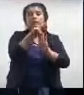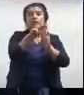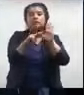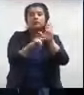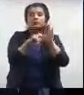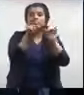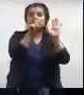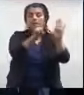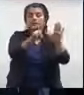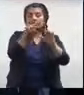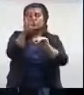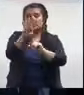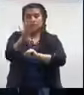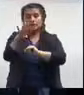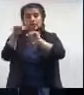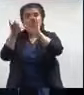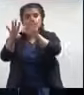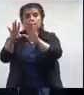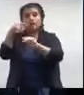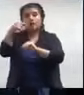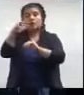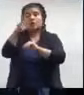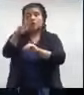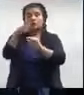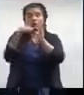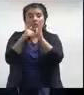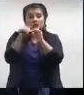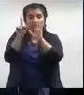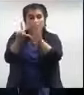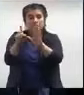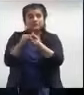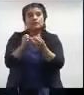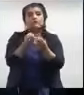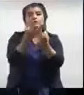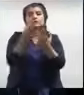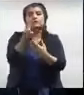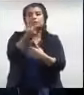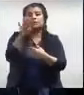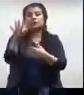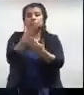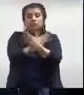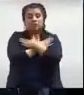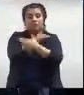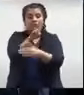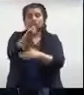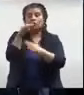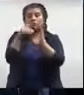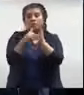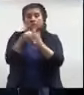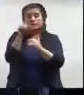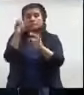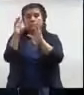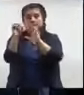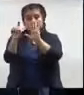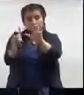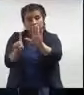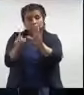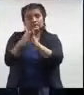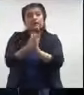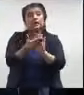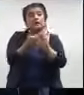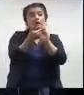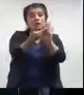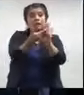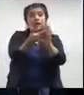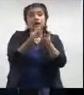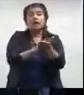número 649-2006, de fecha 24 de mayo de 2006, del Ministerio de Gobernación, crea el Registro